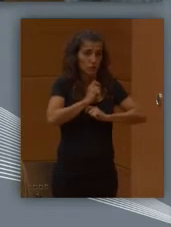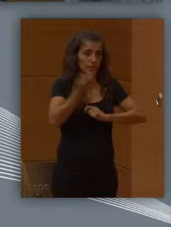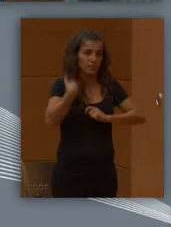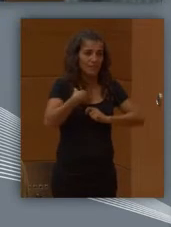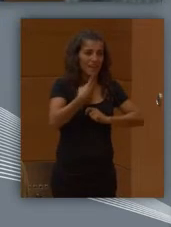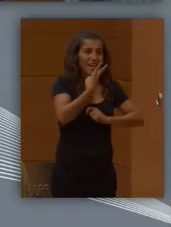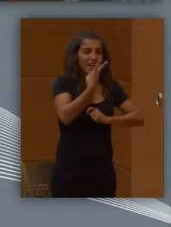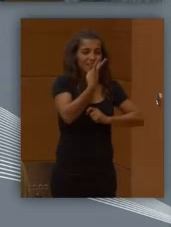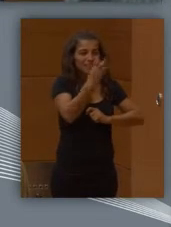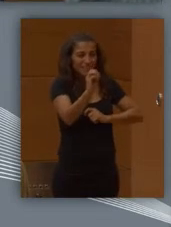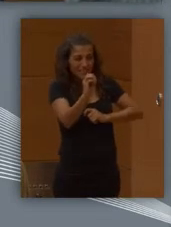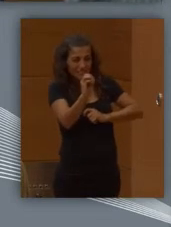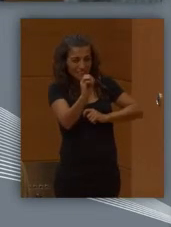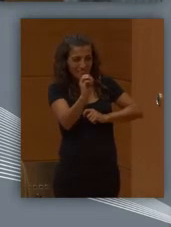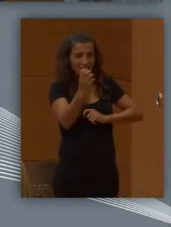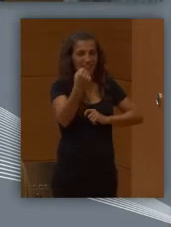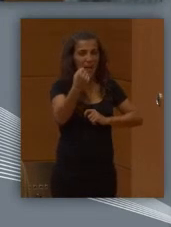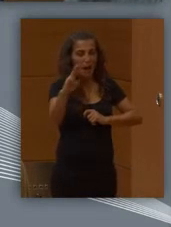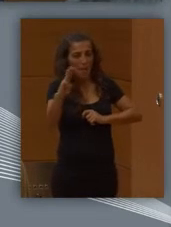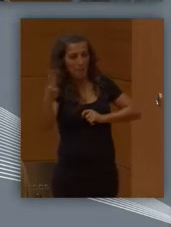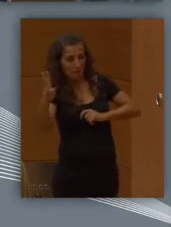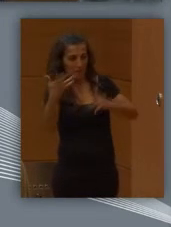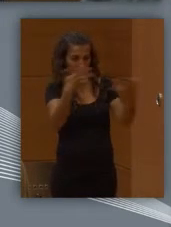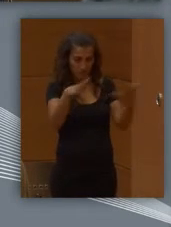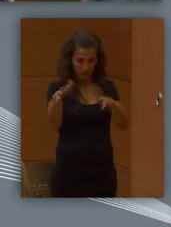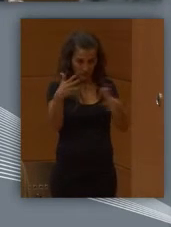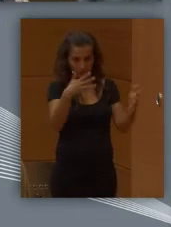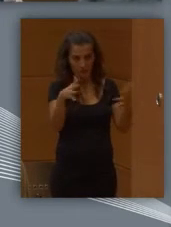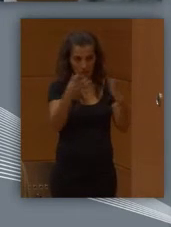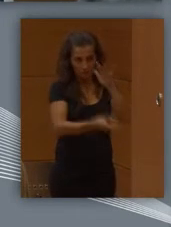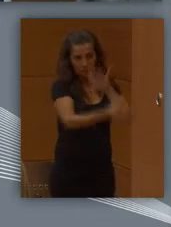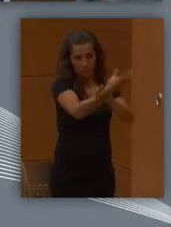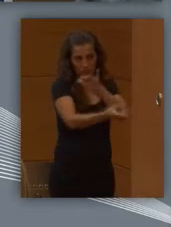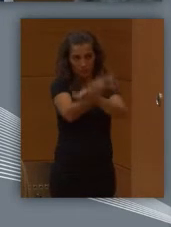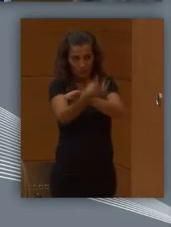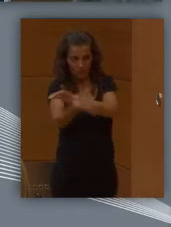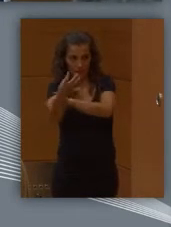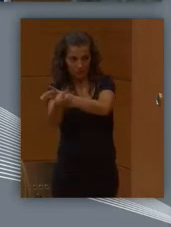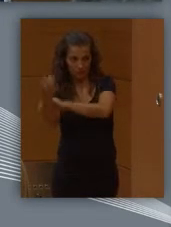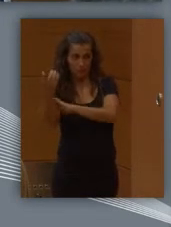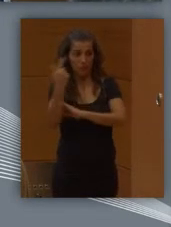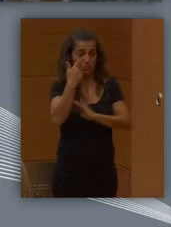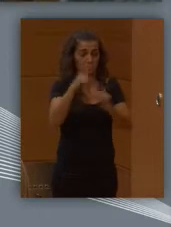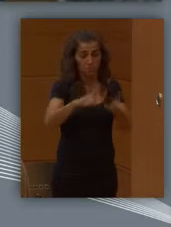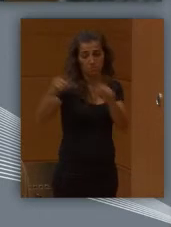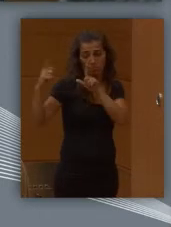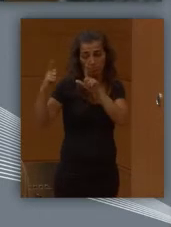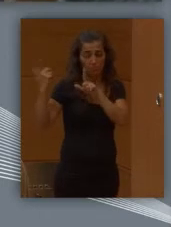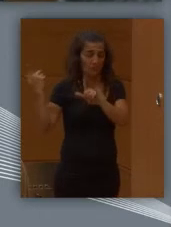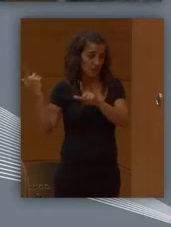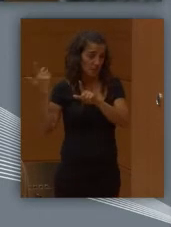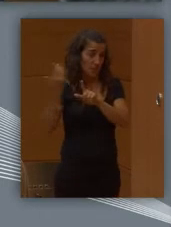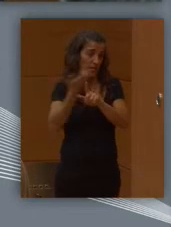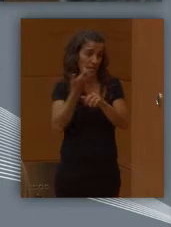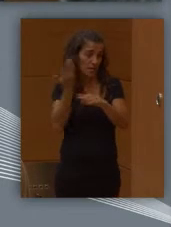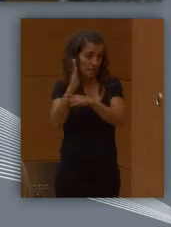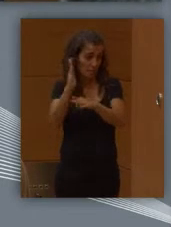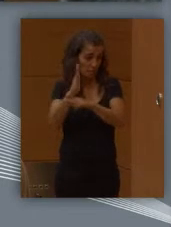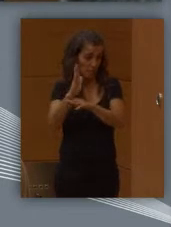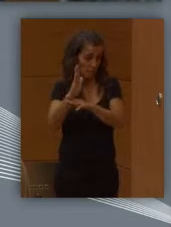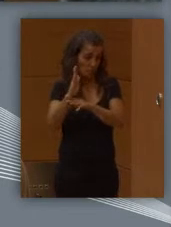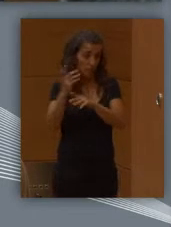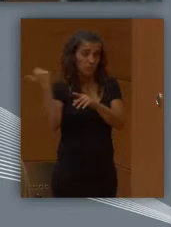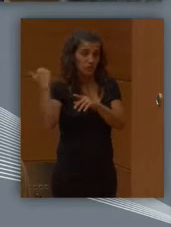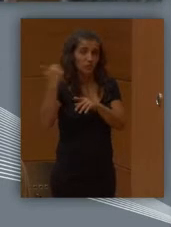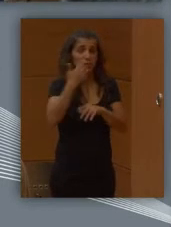aplicaciones diferentes de terceros que están generando más valor sobre lo que nosotros damos, y aquí hay algunos ejemplos, ¿no? De hecho, la primera aplicación que vemos,